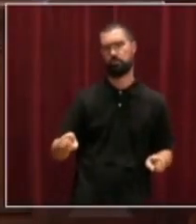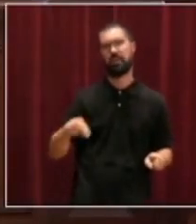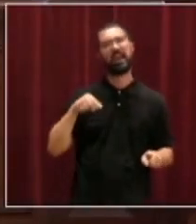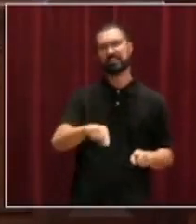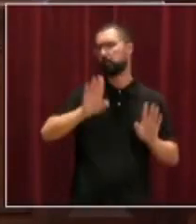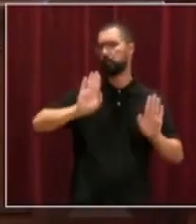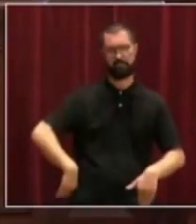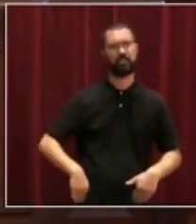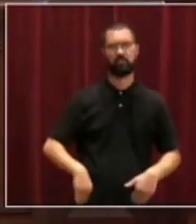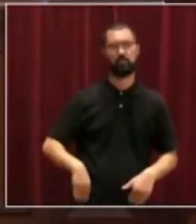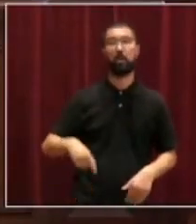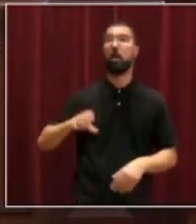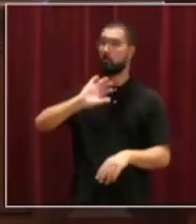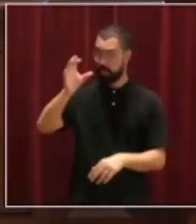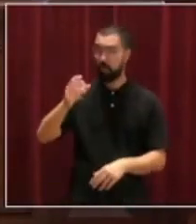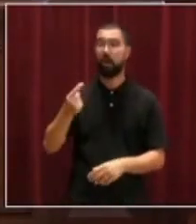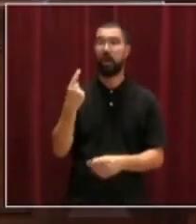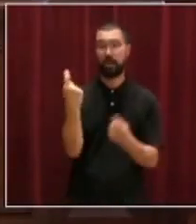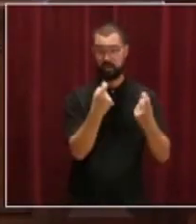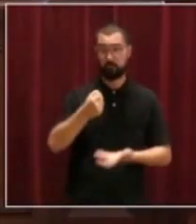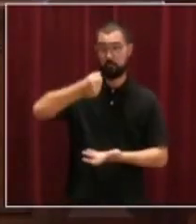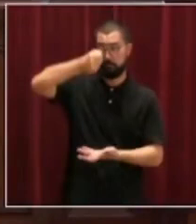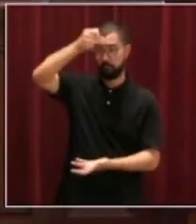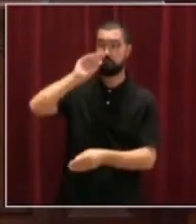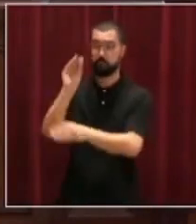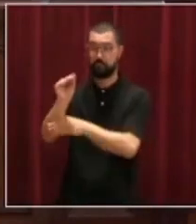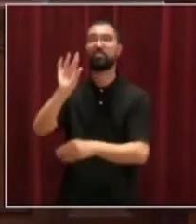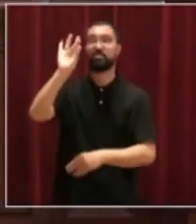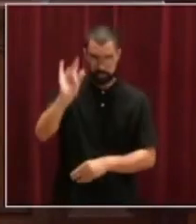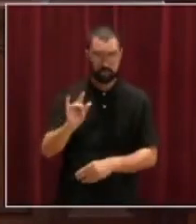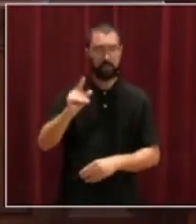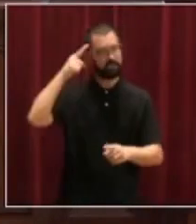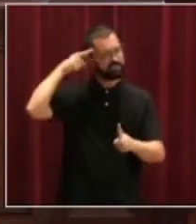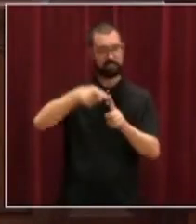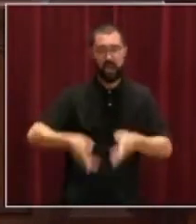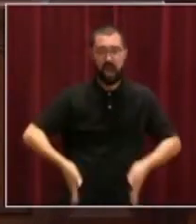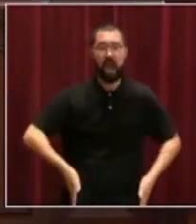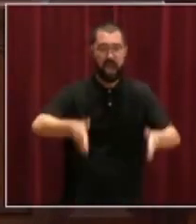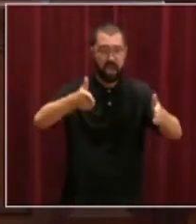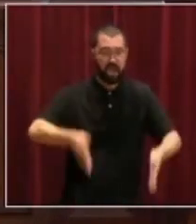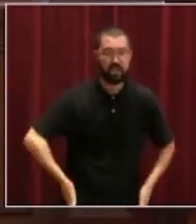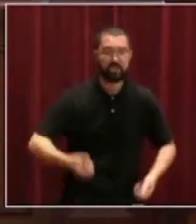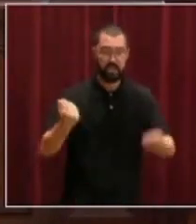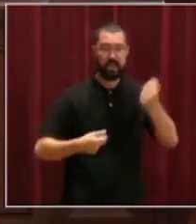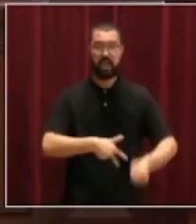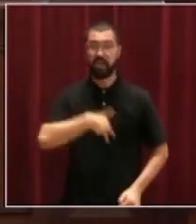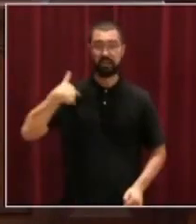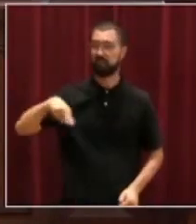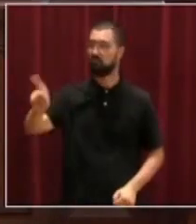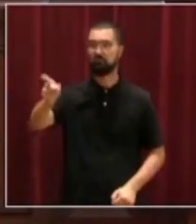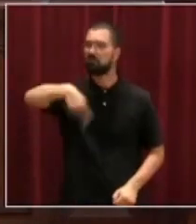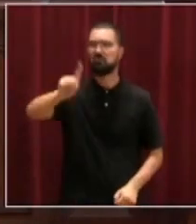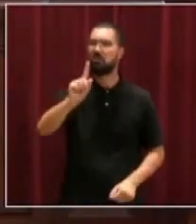menor que necesita más dinero pero para finalizar la carretera general que ustedes no han hecho